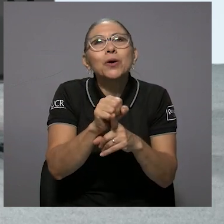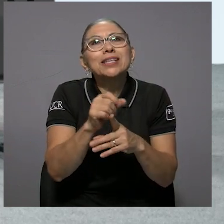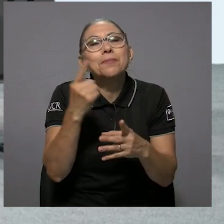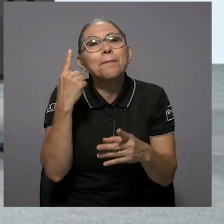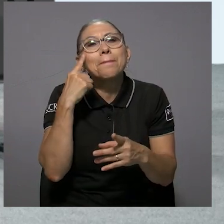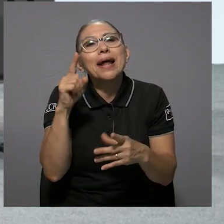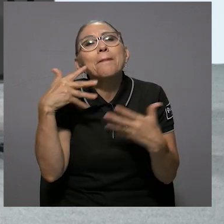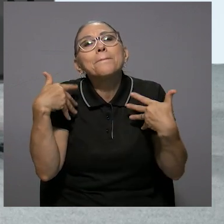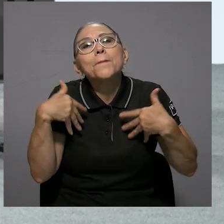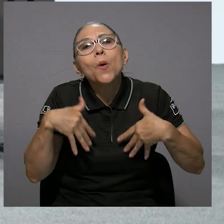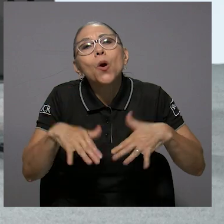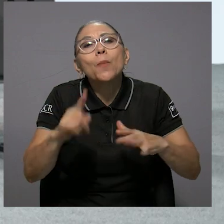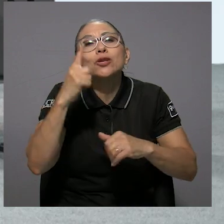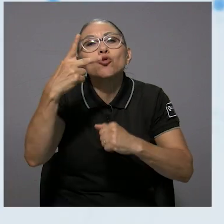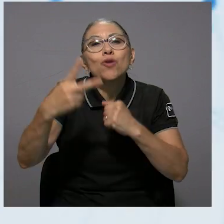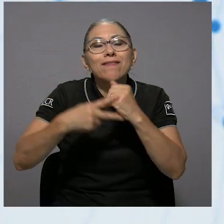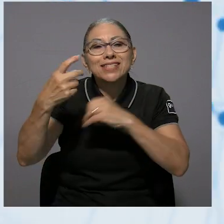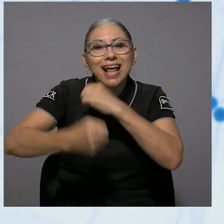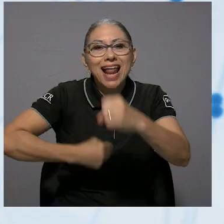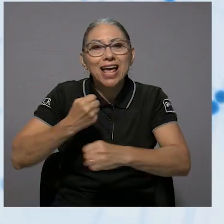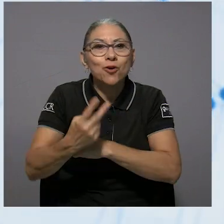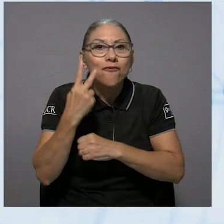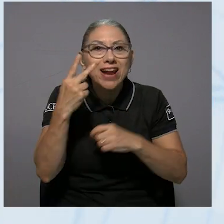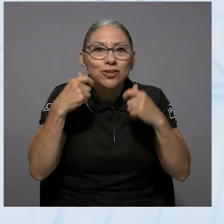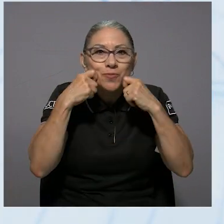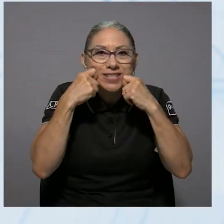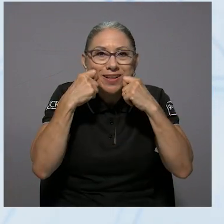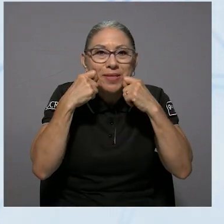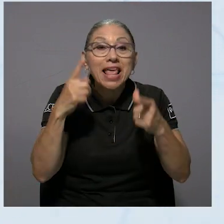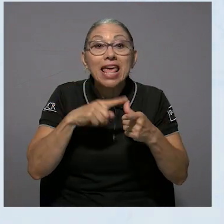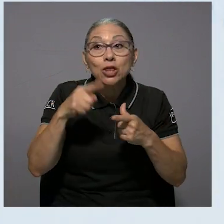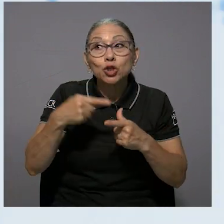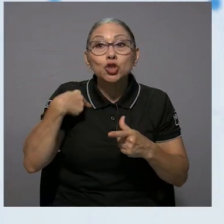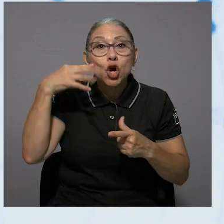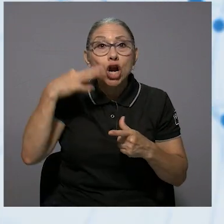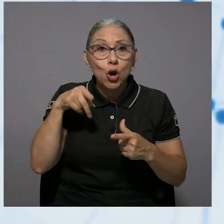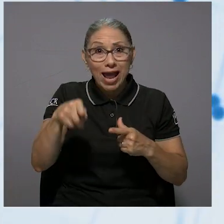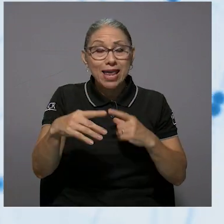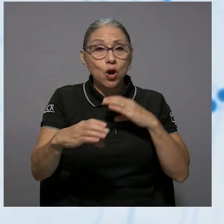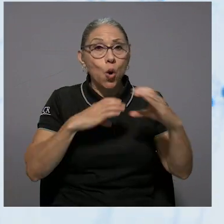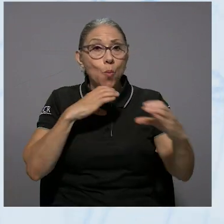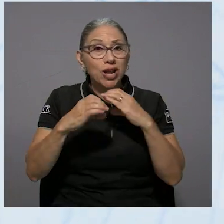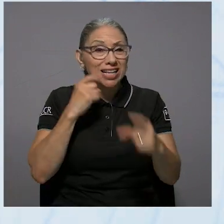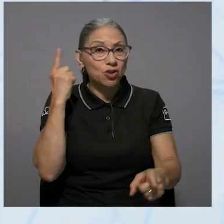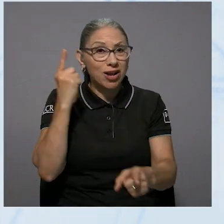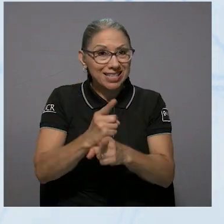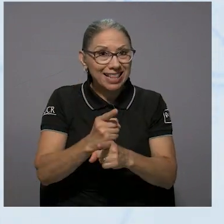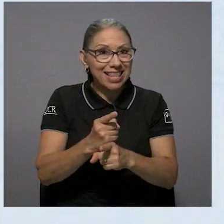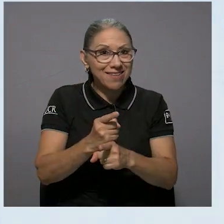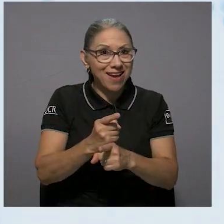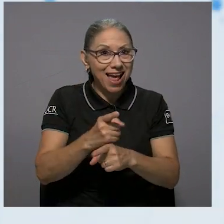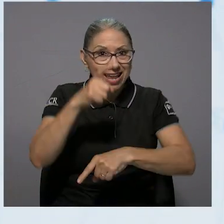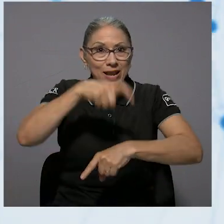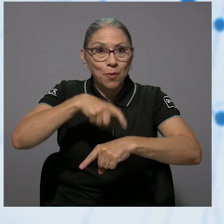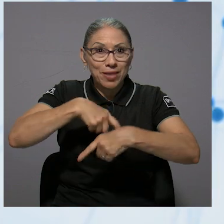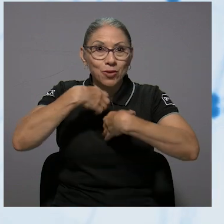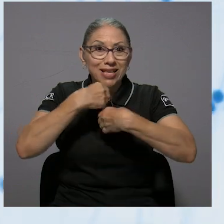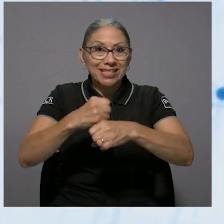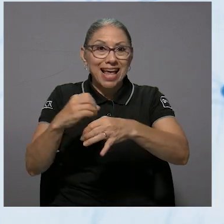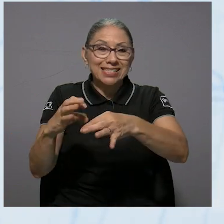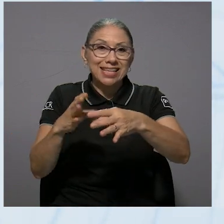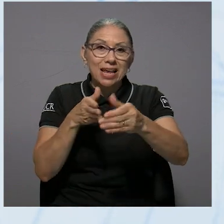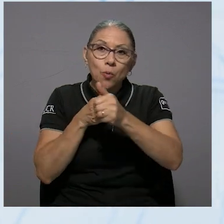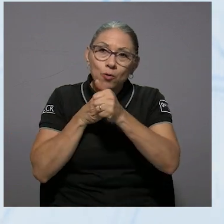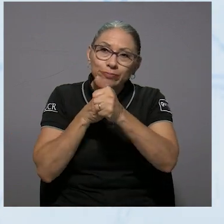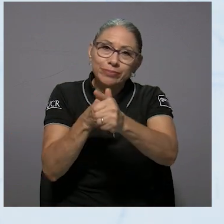poder vernos presencialmente. Ahí es donde creo que la comunicación asertiva, cuando se lidera una red de estas, es muy